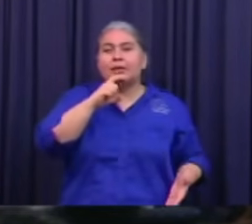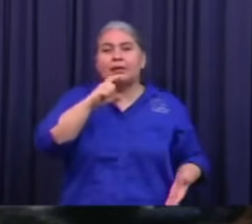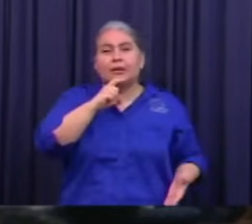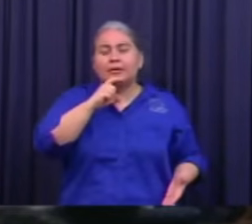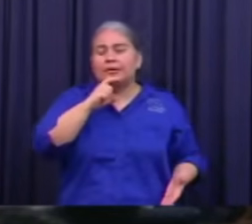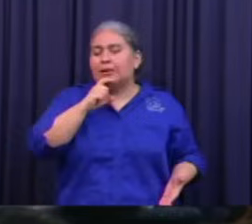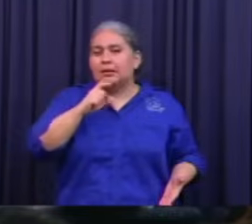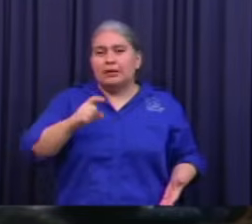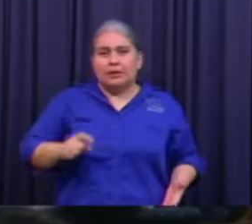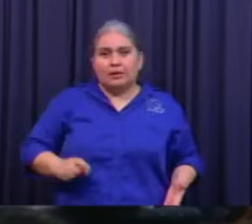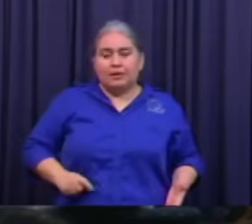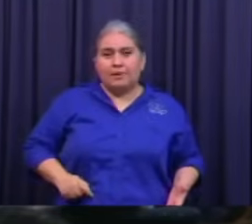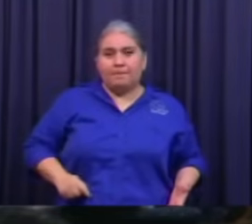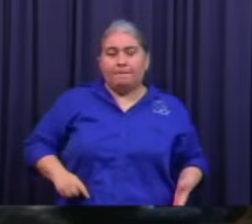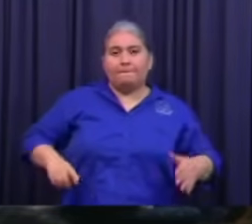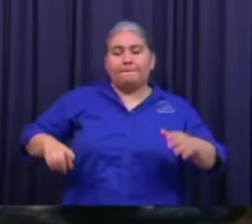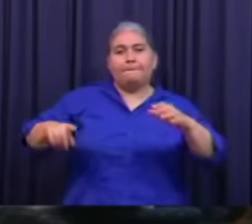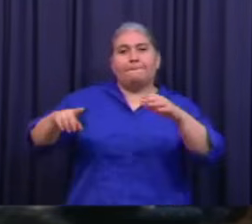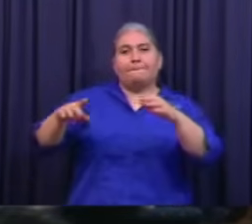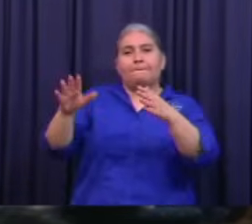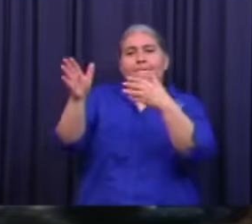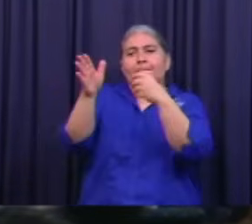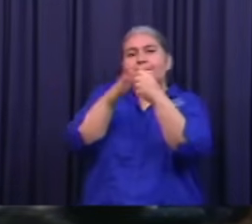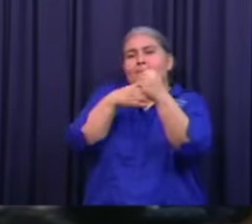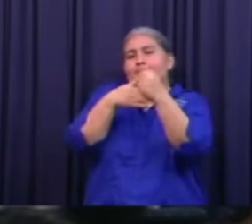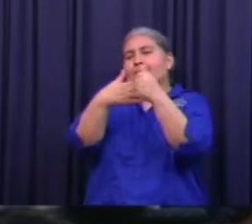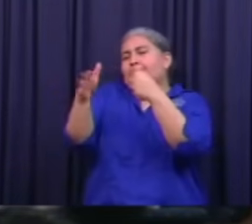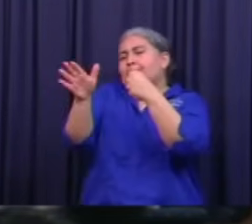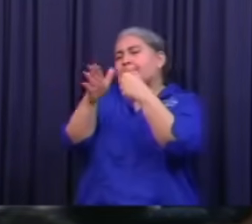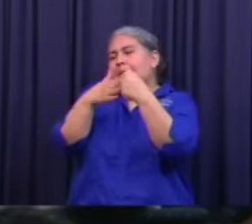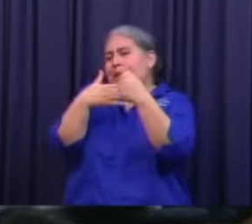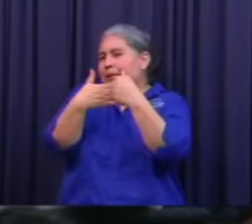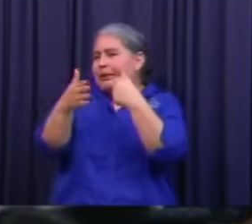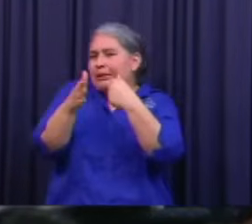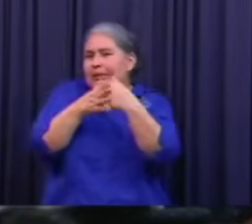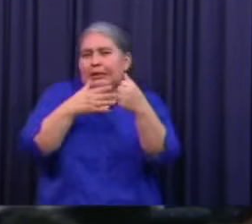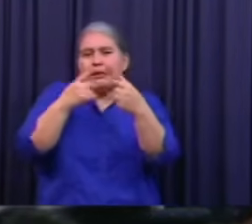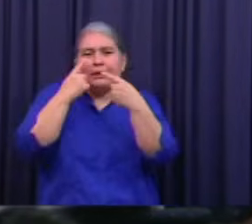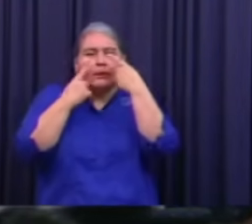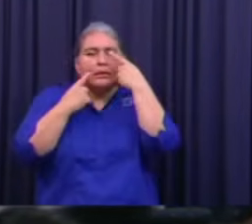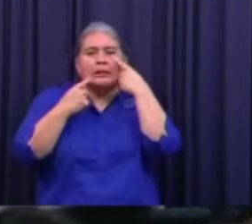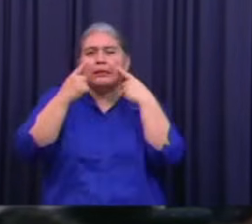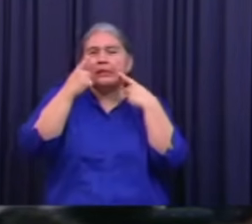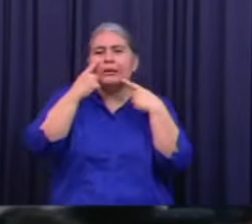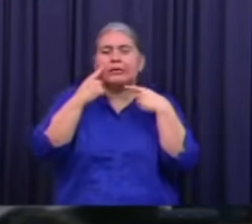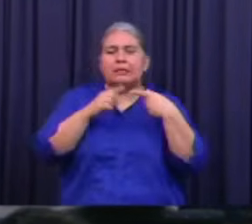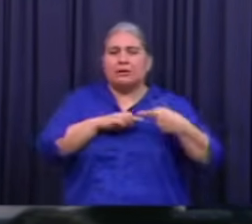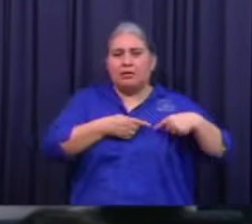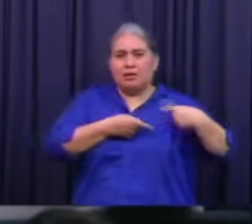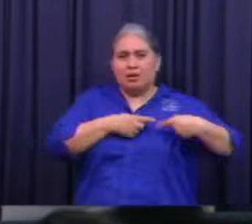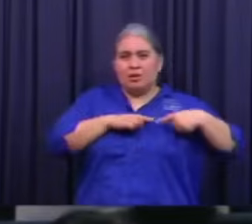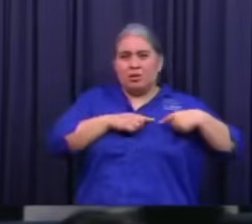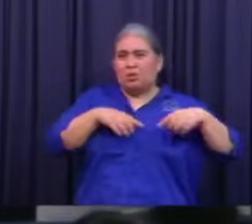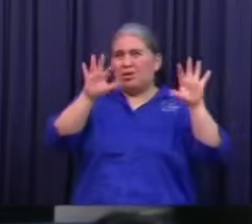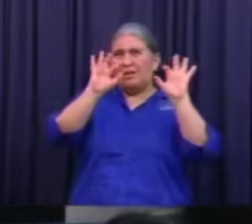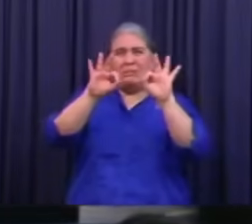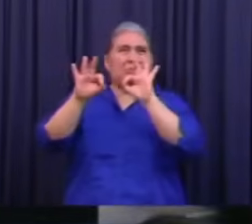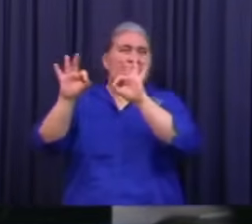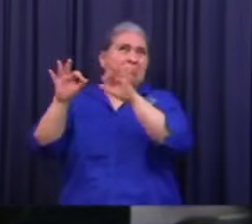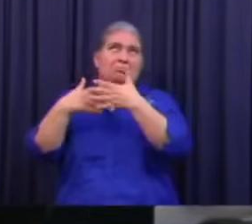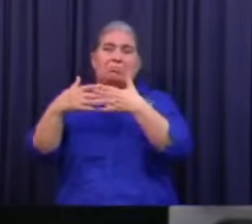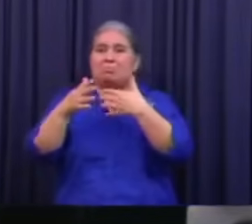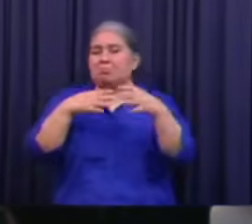Lágrimas y dolor en la gente que le estaba siendo ministrada y a la hora digamos se predicaba de cualquier